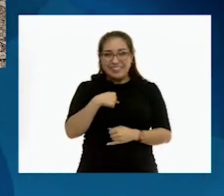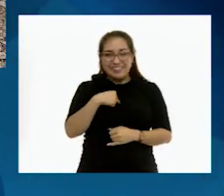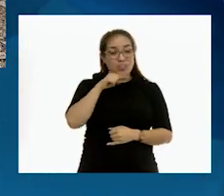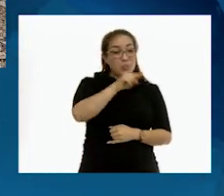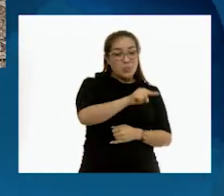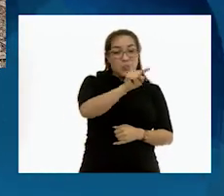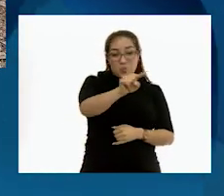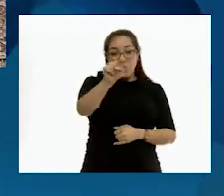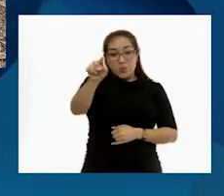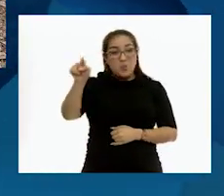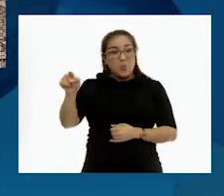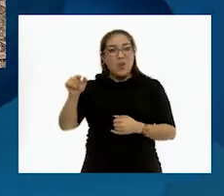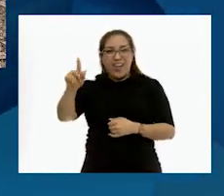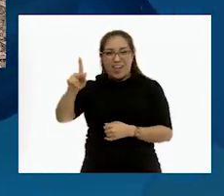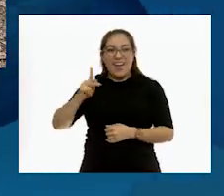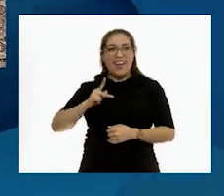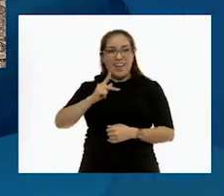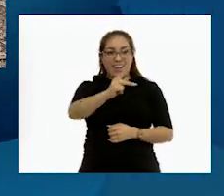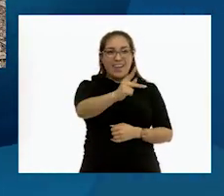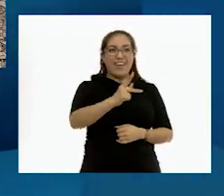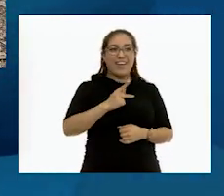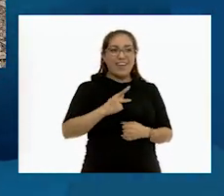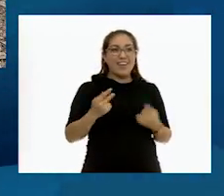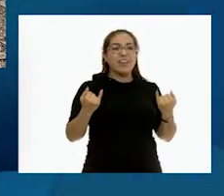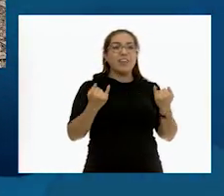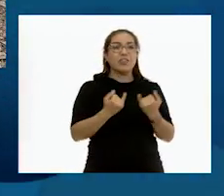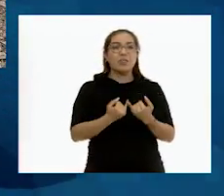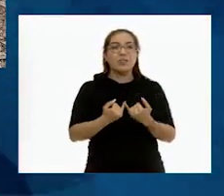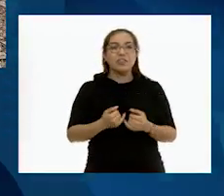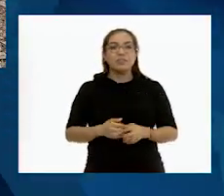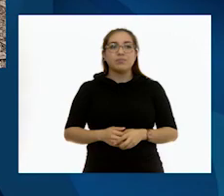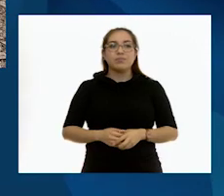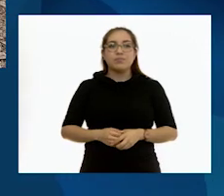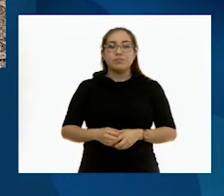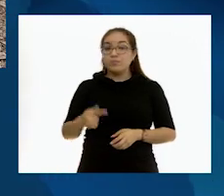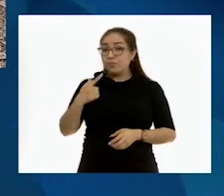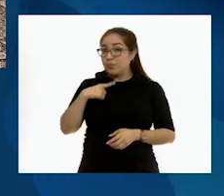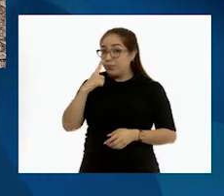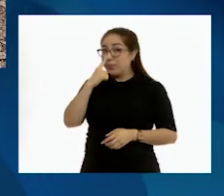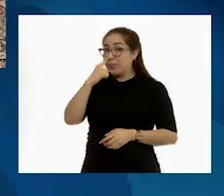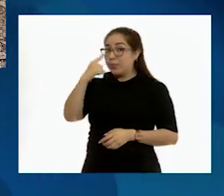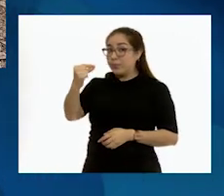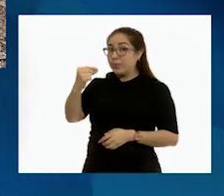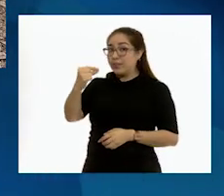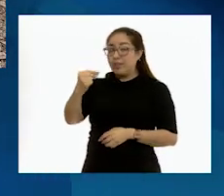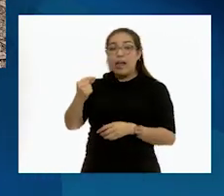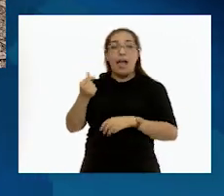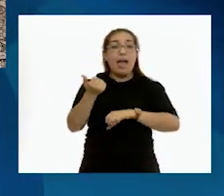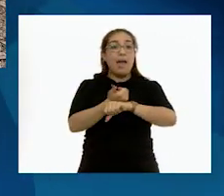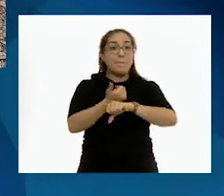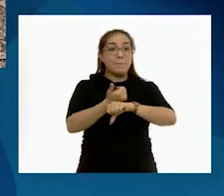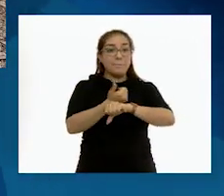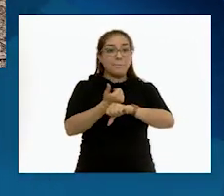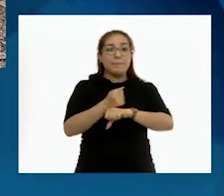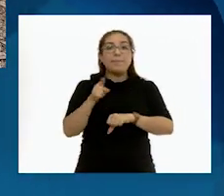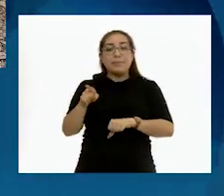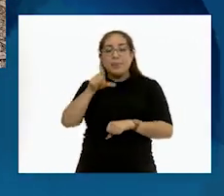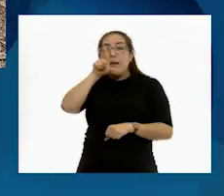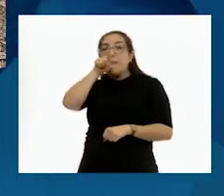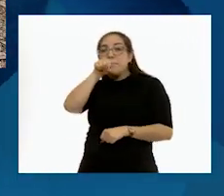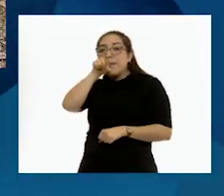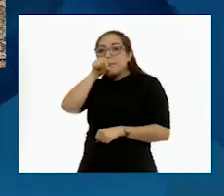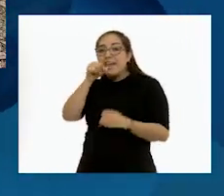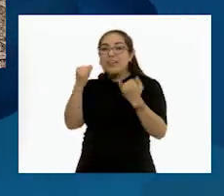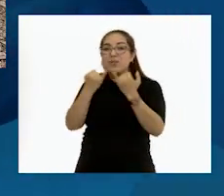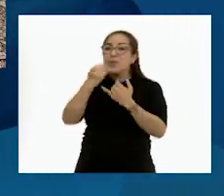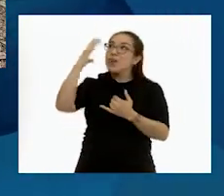tú también. Ajá. Sí, mi piquito es amarillo porque por ahí me alimento. Como el sol